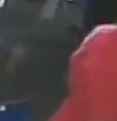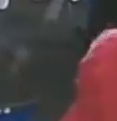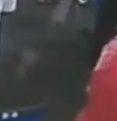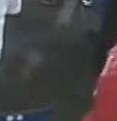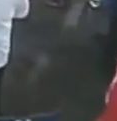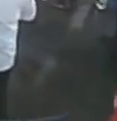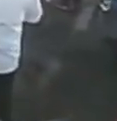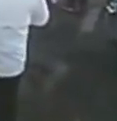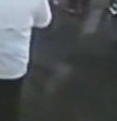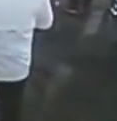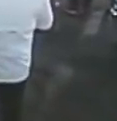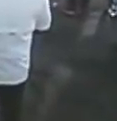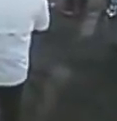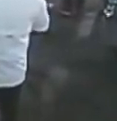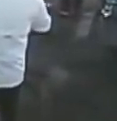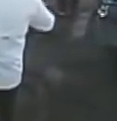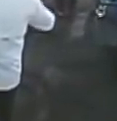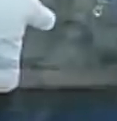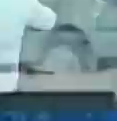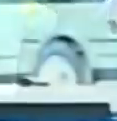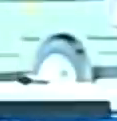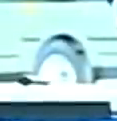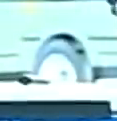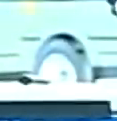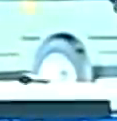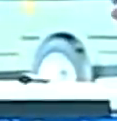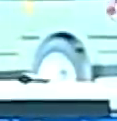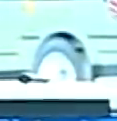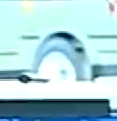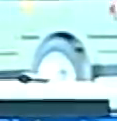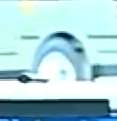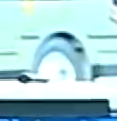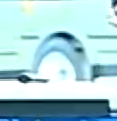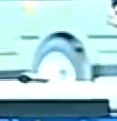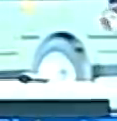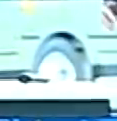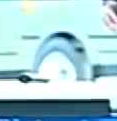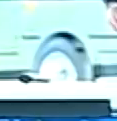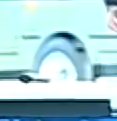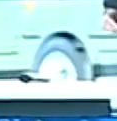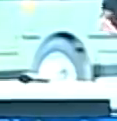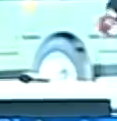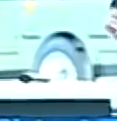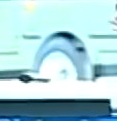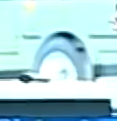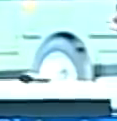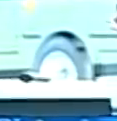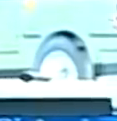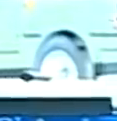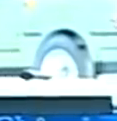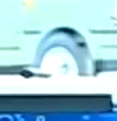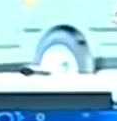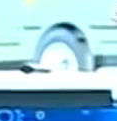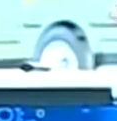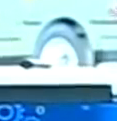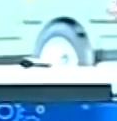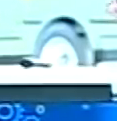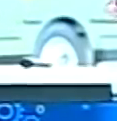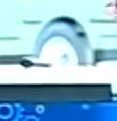impasible desafiaba la tormenta. Un ejército de estrellas le seguía,